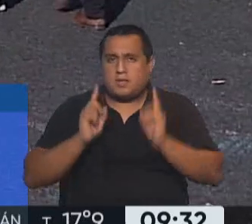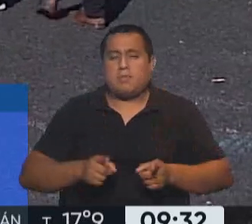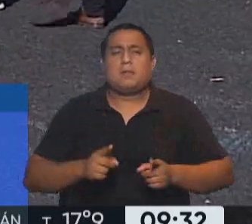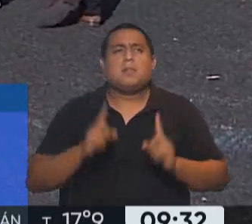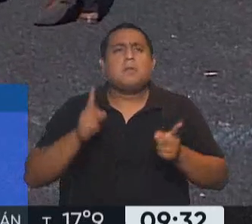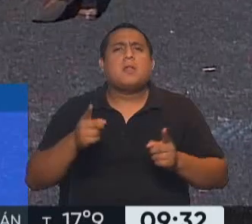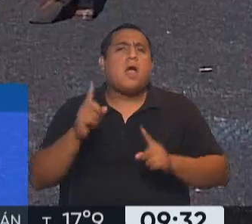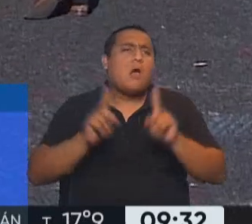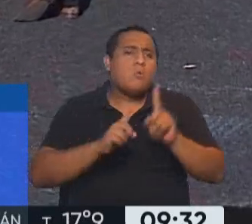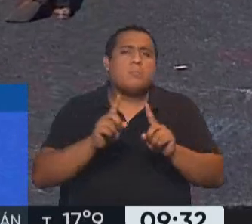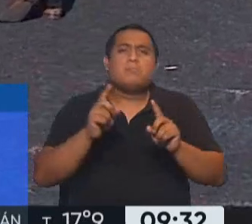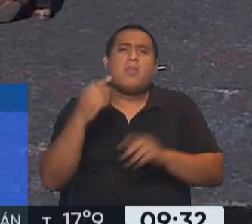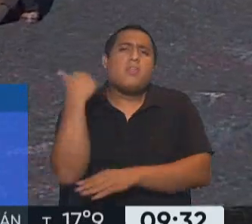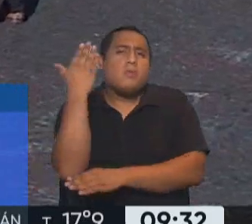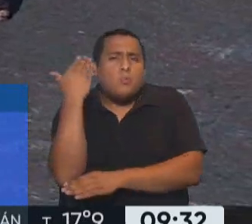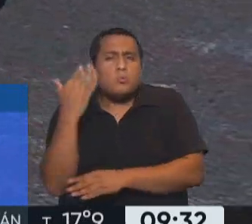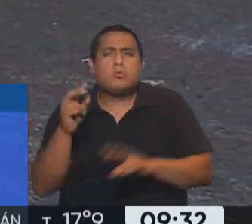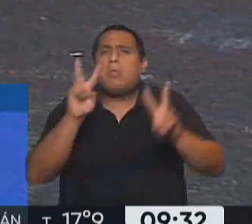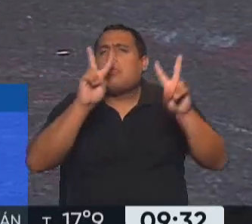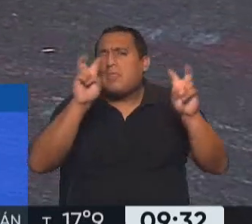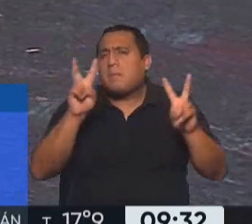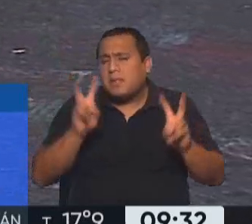discurso de cada uno de los temas y que marcan el